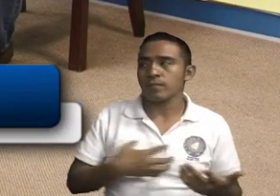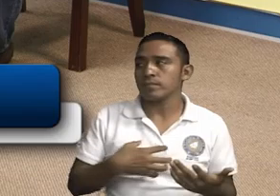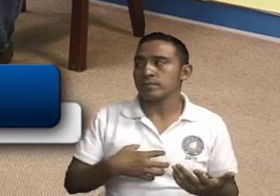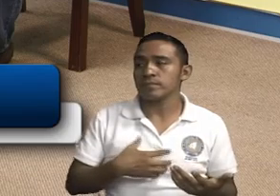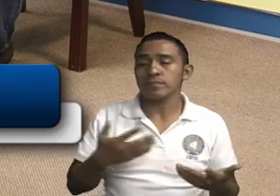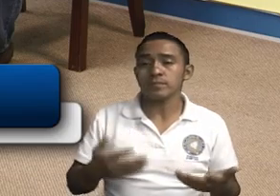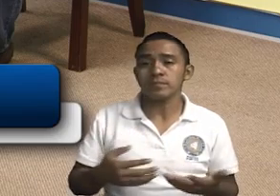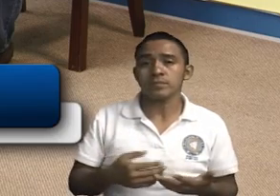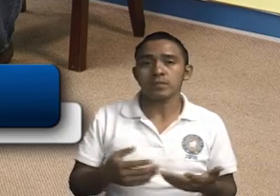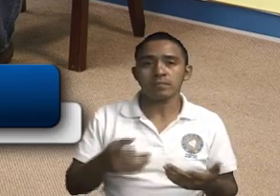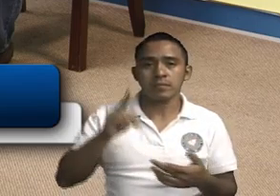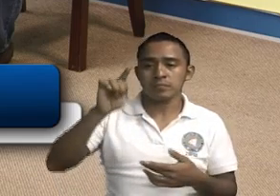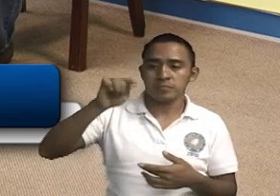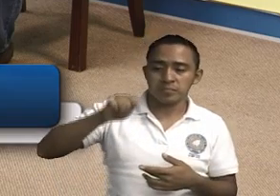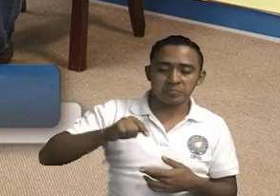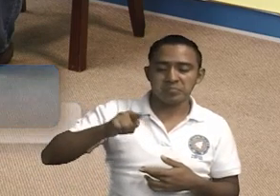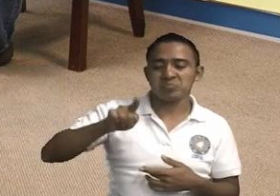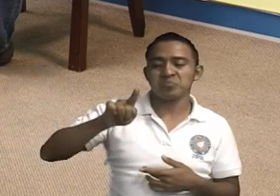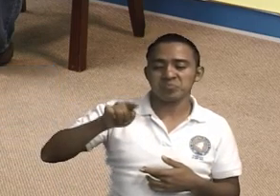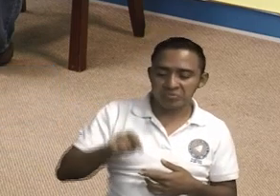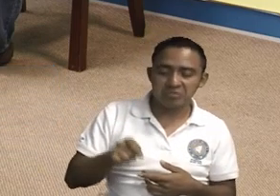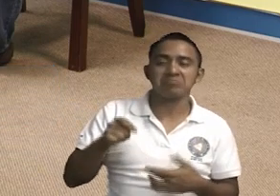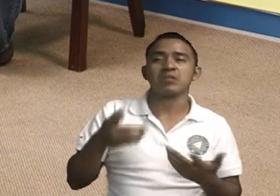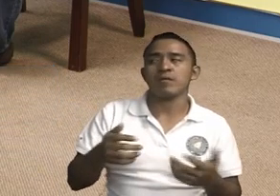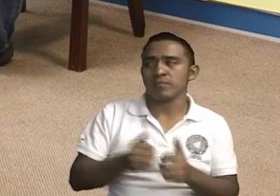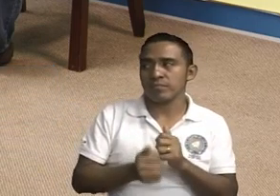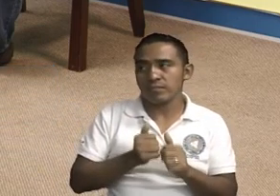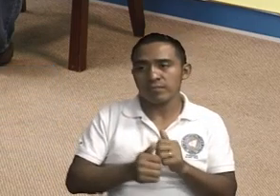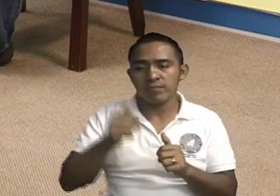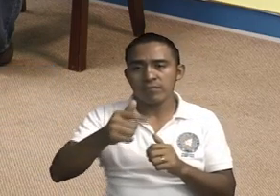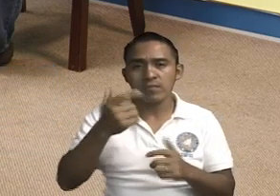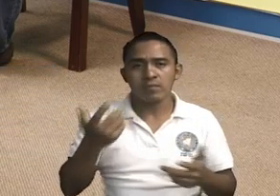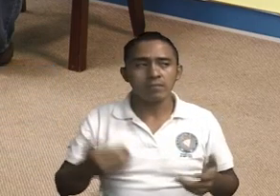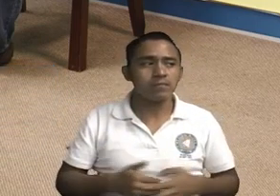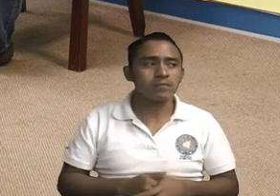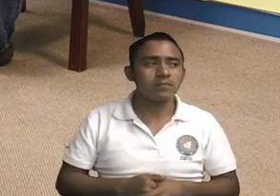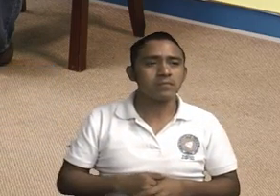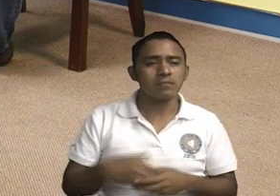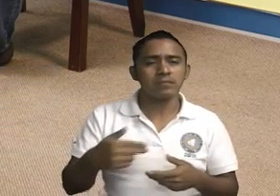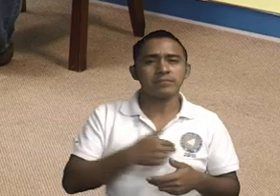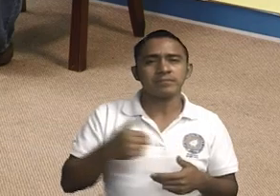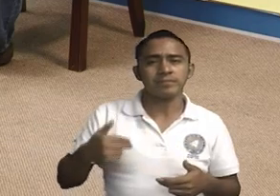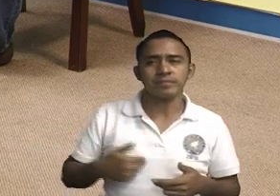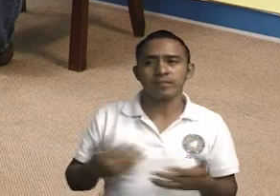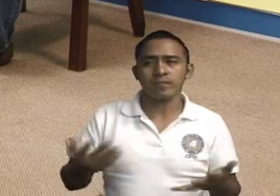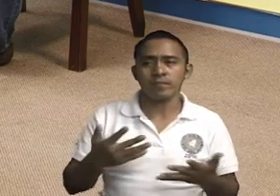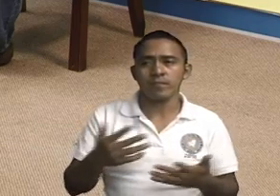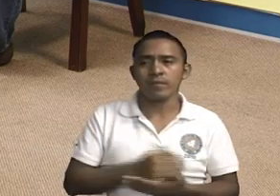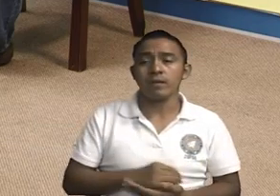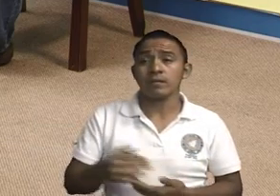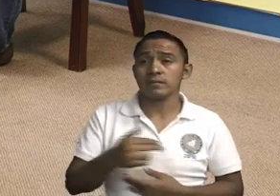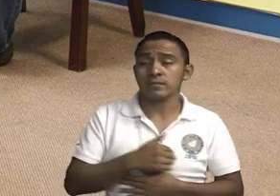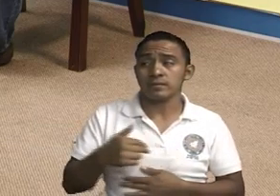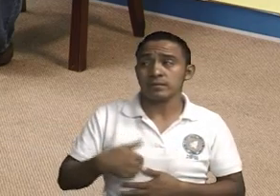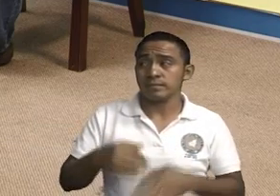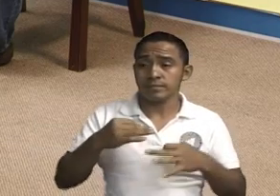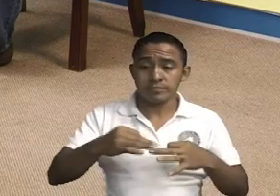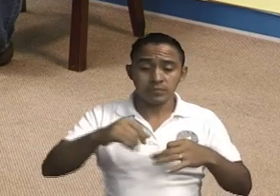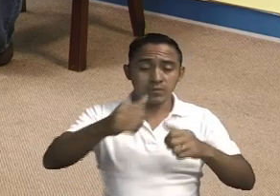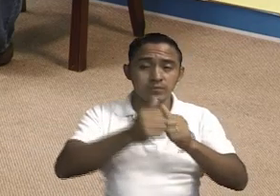tiene erecto su pene, inmediatamente van al médico. ¿Cuál es la forma o el tratamiento adecuado para vencer